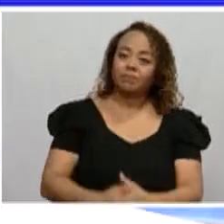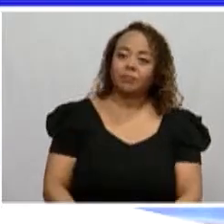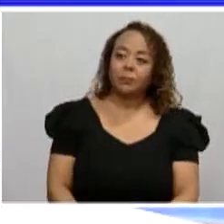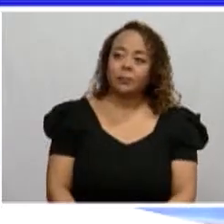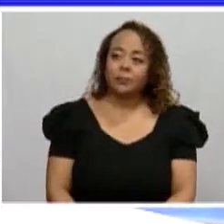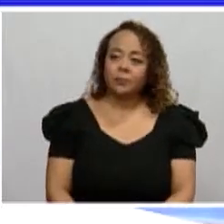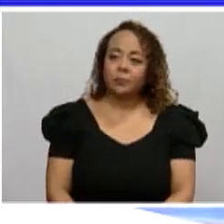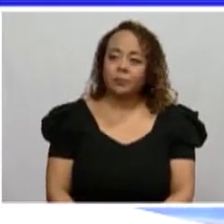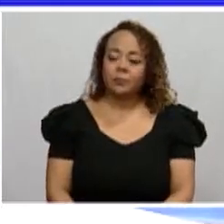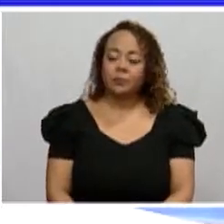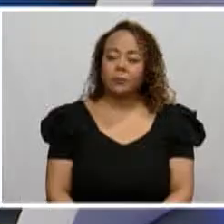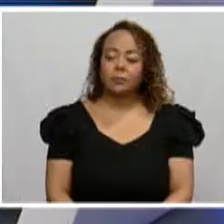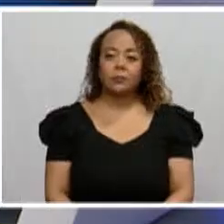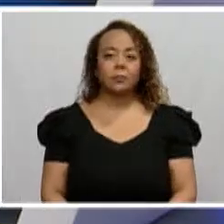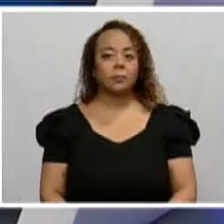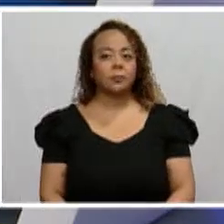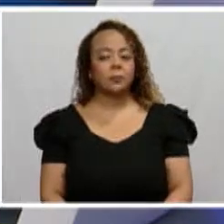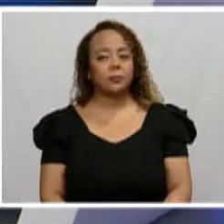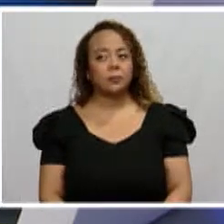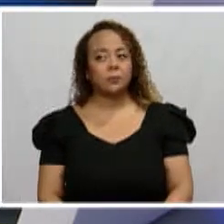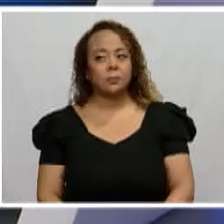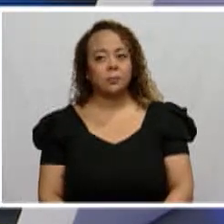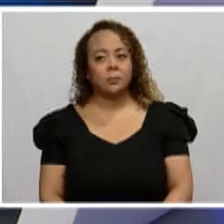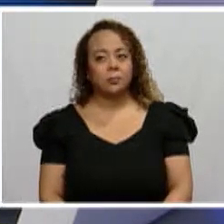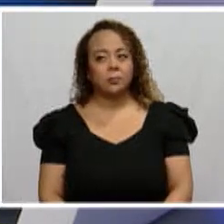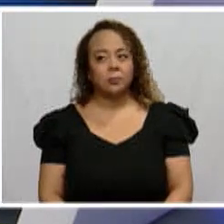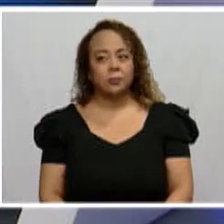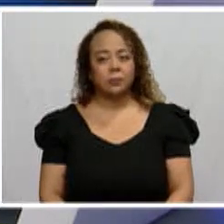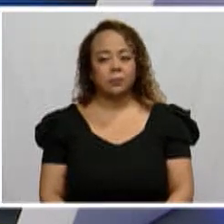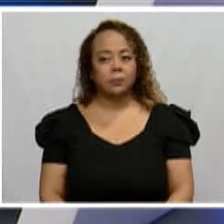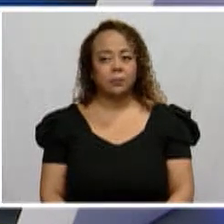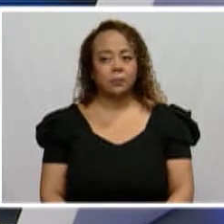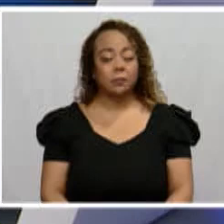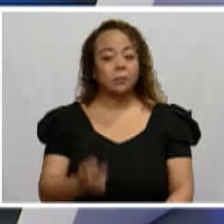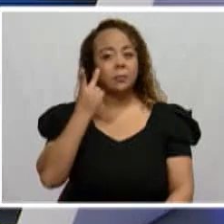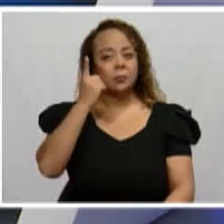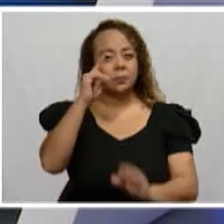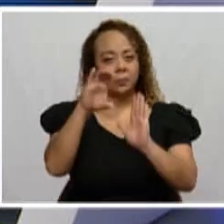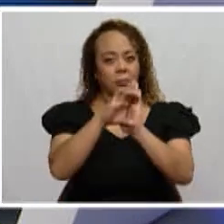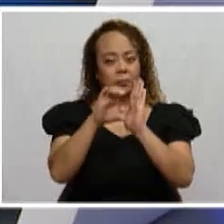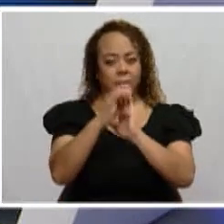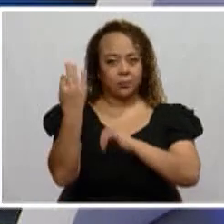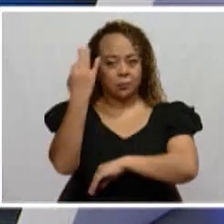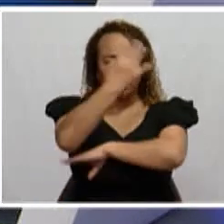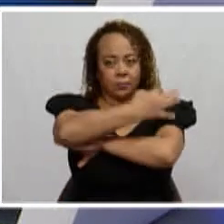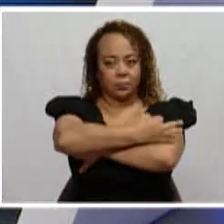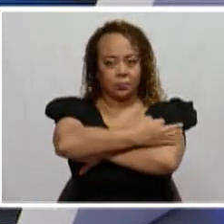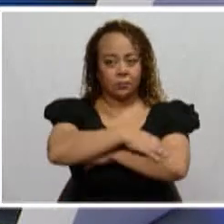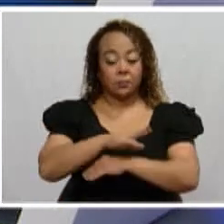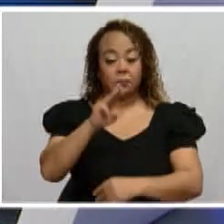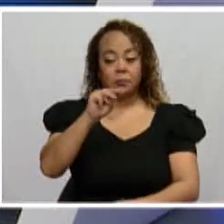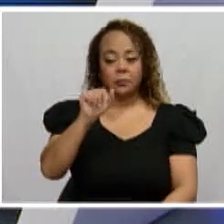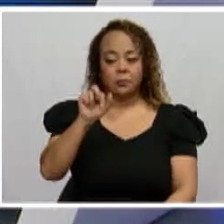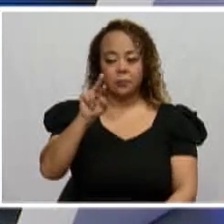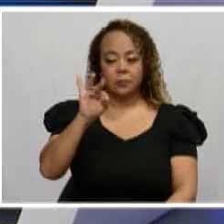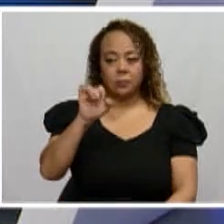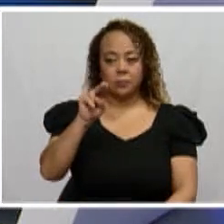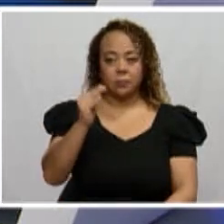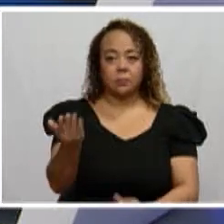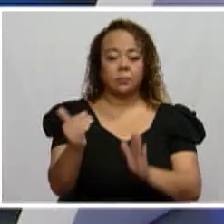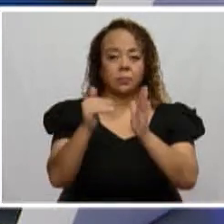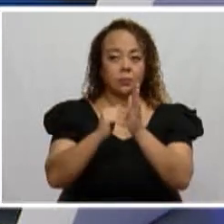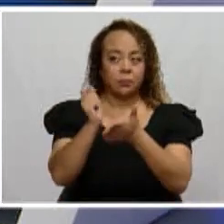Bueno vamos a ver por cierto lo de la una imagen de la jornada Martín les volvió a escribir